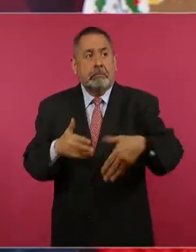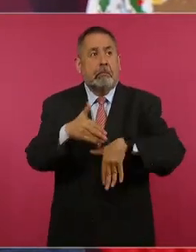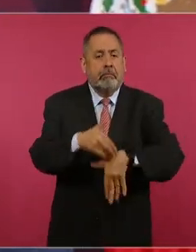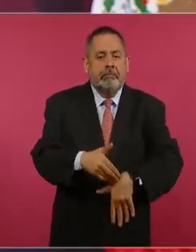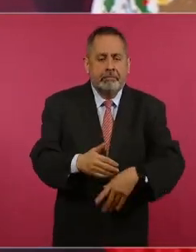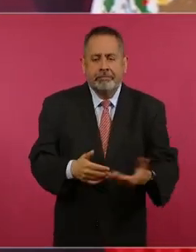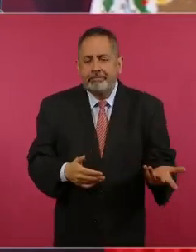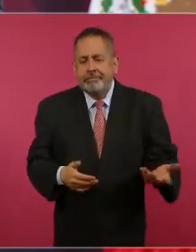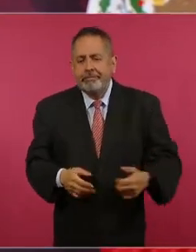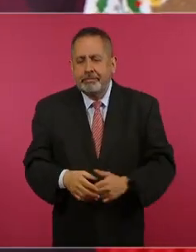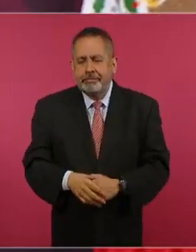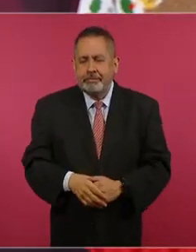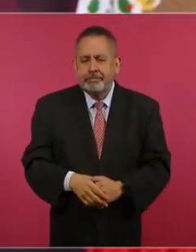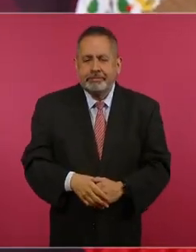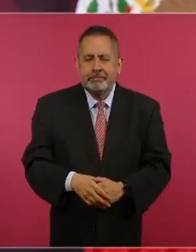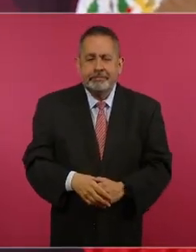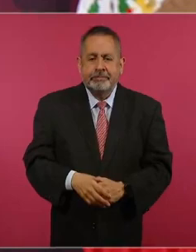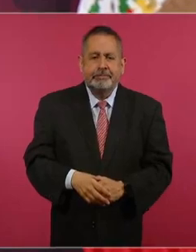Ahí.